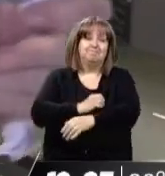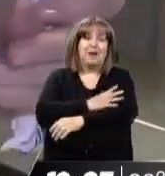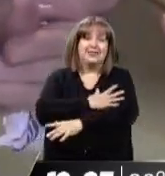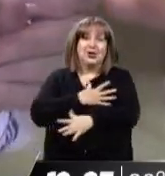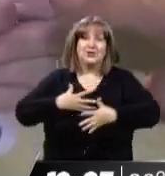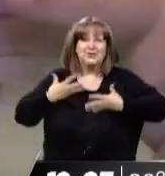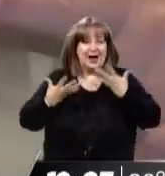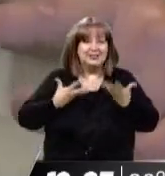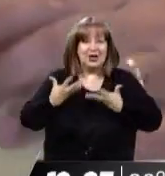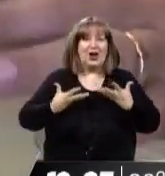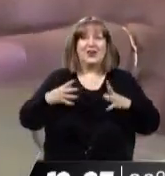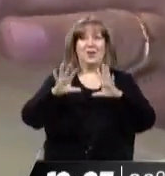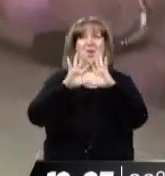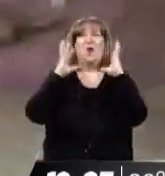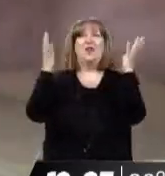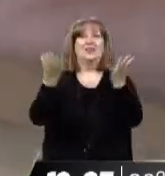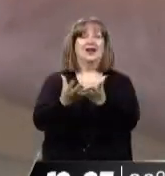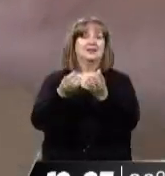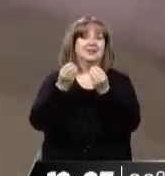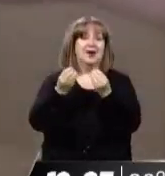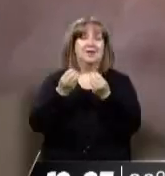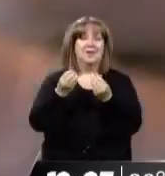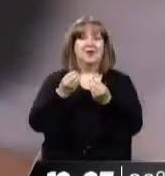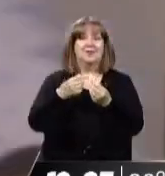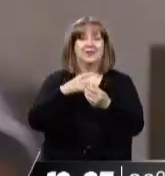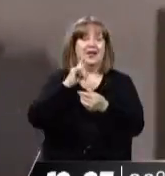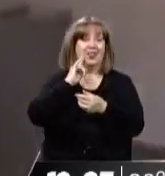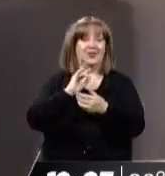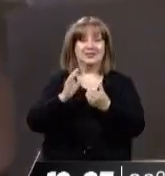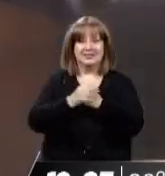mostrándoles las cosas que uno llega a hacer cuando el amor es tan grande como el que tenemos por la selección argentina.